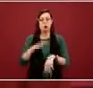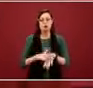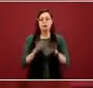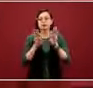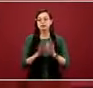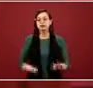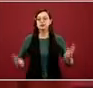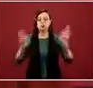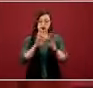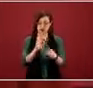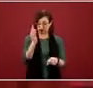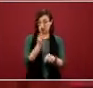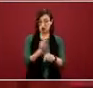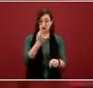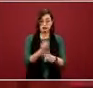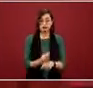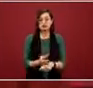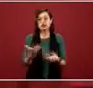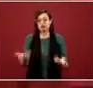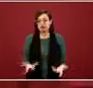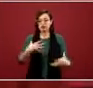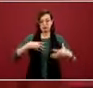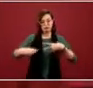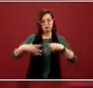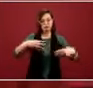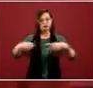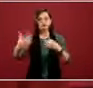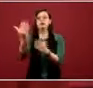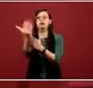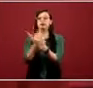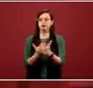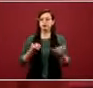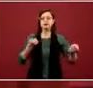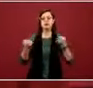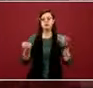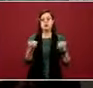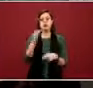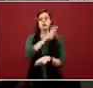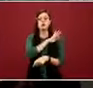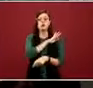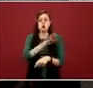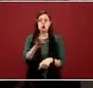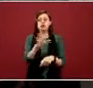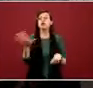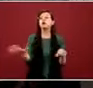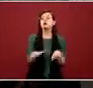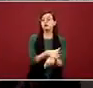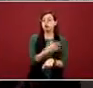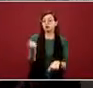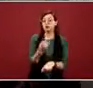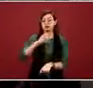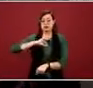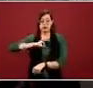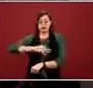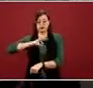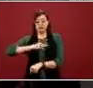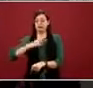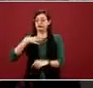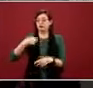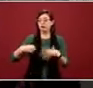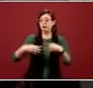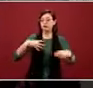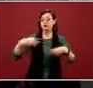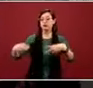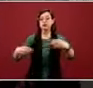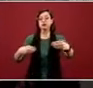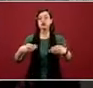podemos tener para controlar esta epidemia. ¿Por qué razón? Porque es una epidemia causada por un virus que se transmite por la